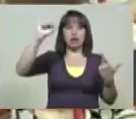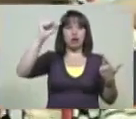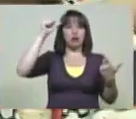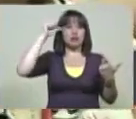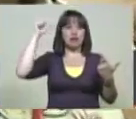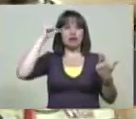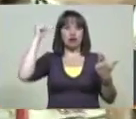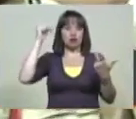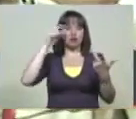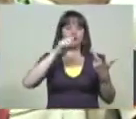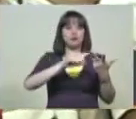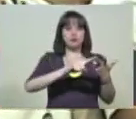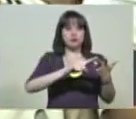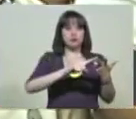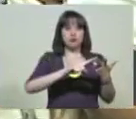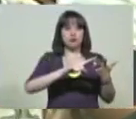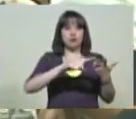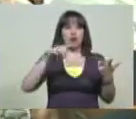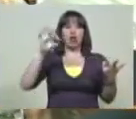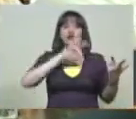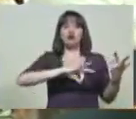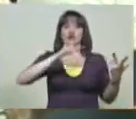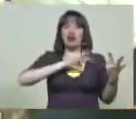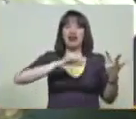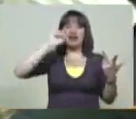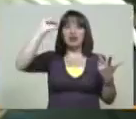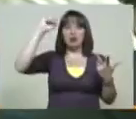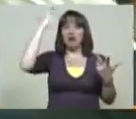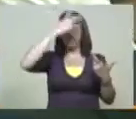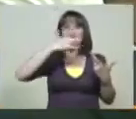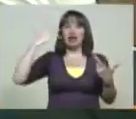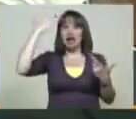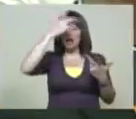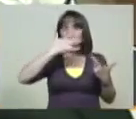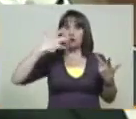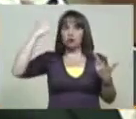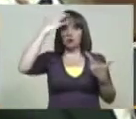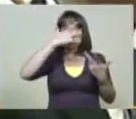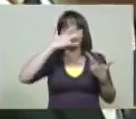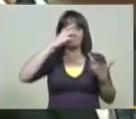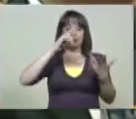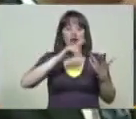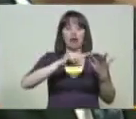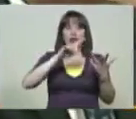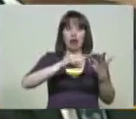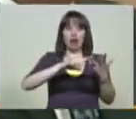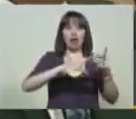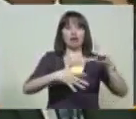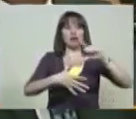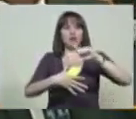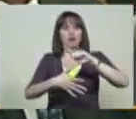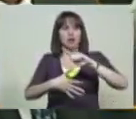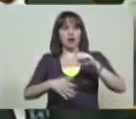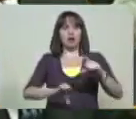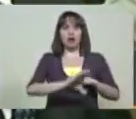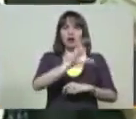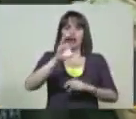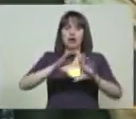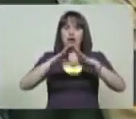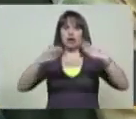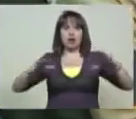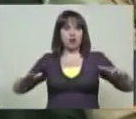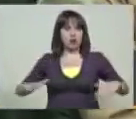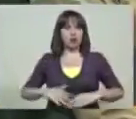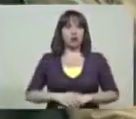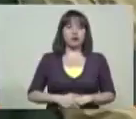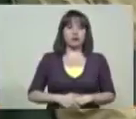el socialismo africano y el socialismo latinoamericano y caribeño que sin lugar a dudas tiene que ser un